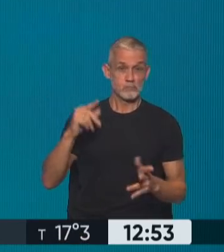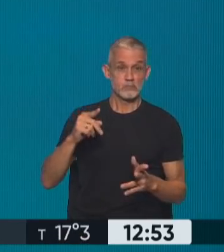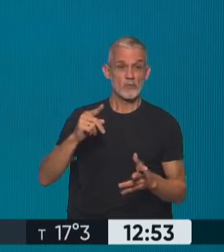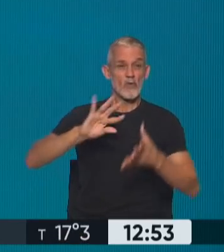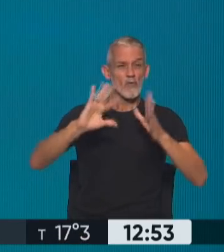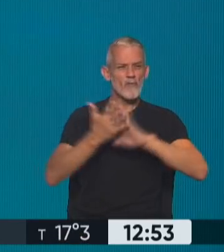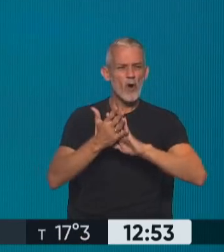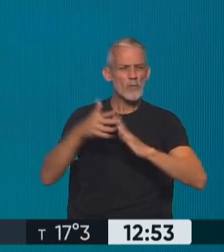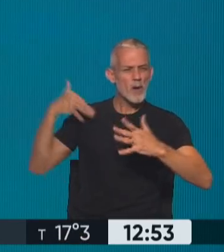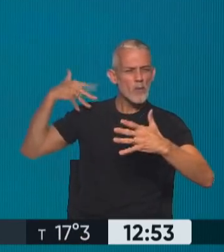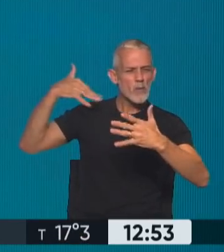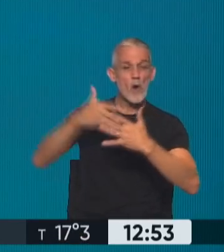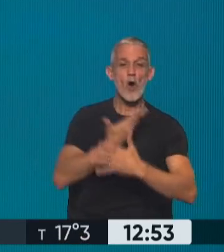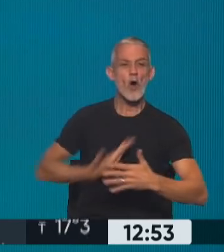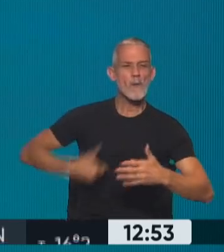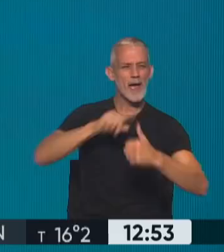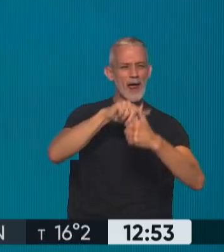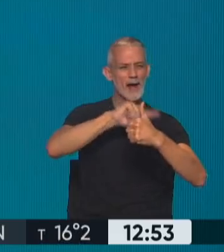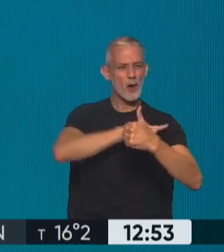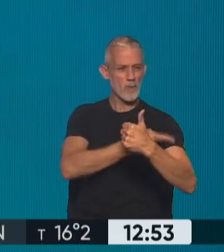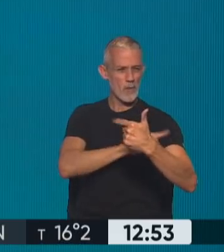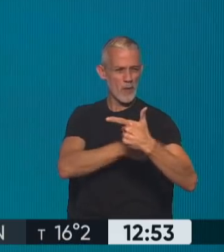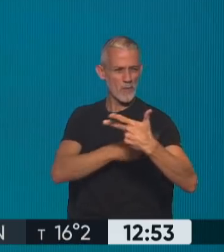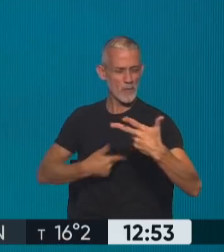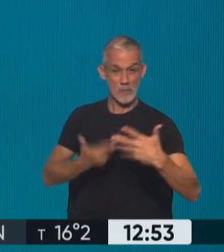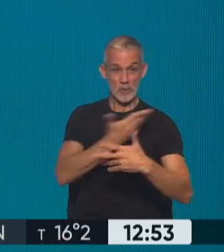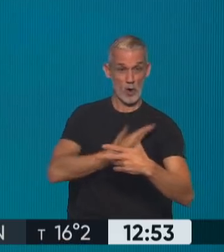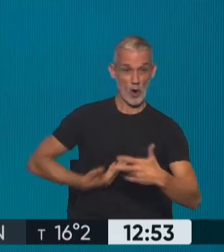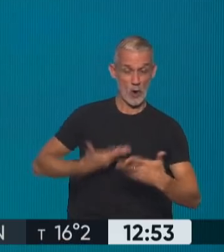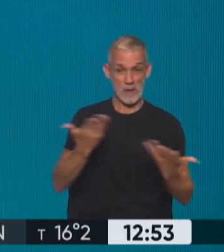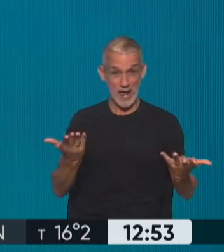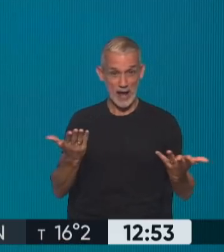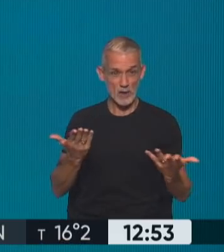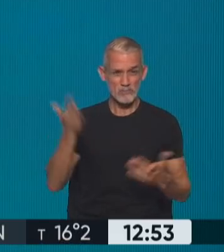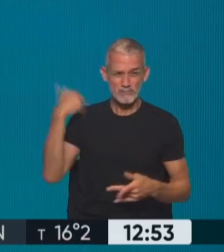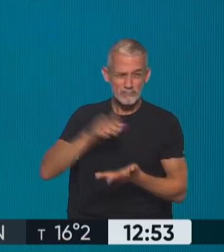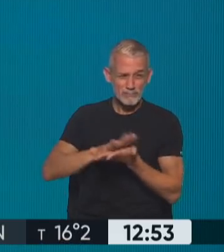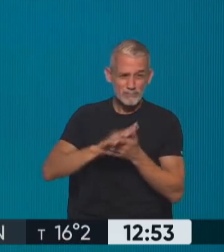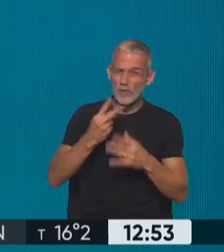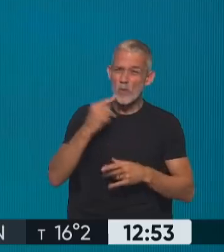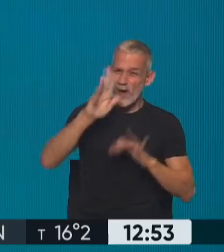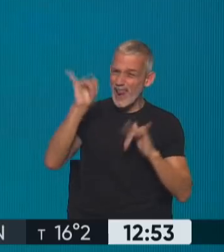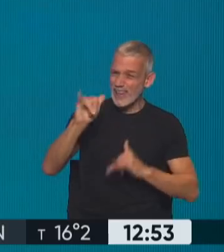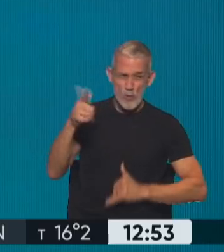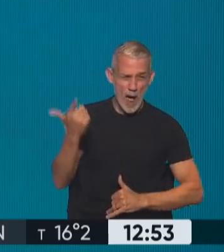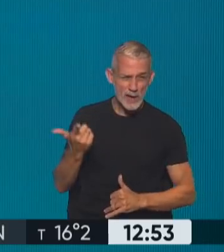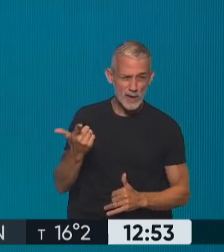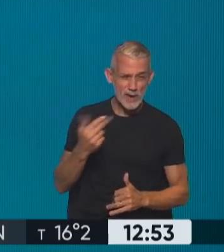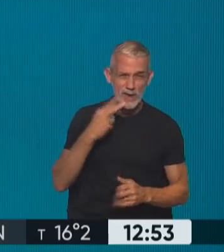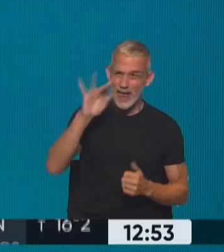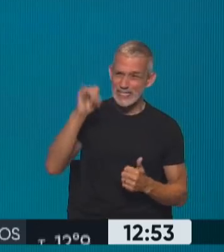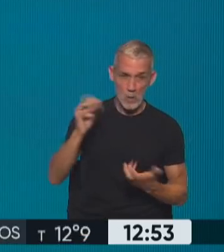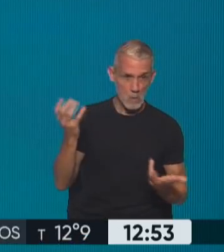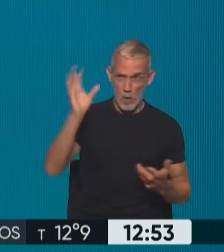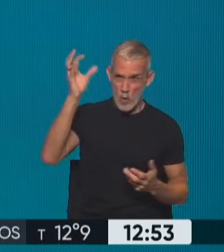esta forma institucional de gobernar, de la gobernanza, no existía la luz eléctrica,